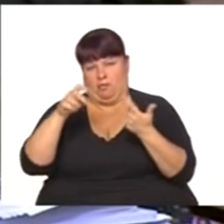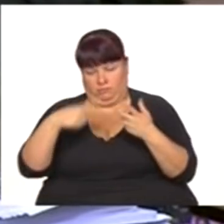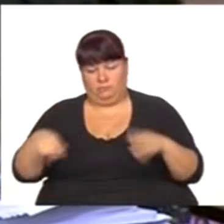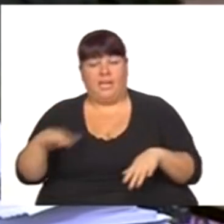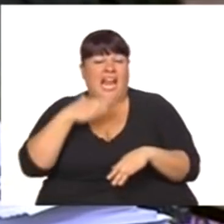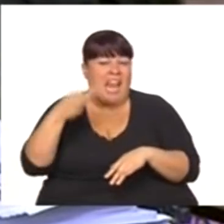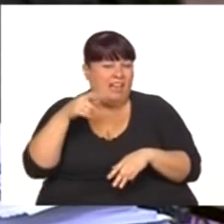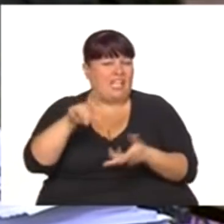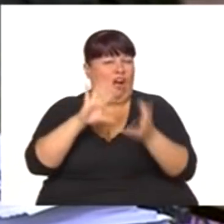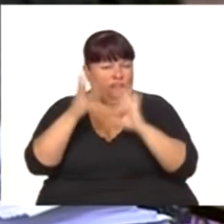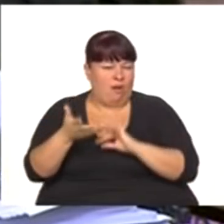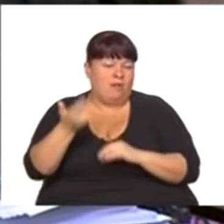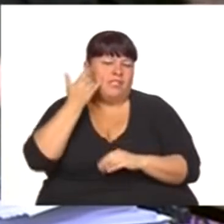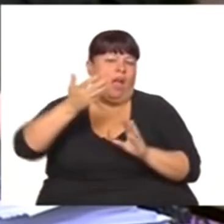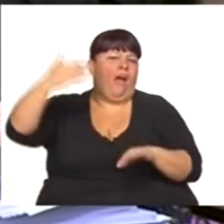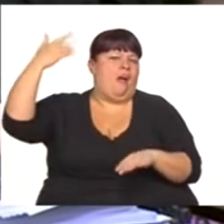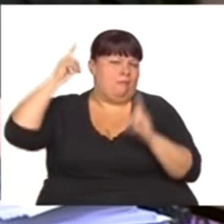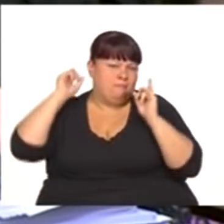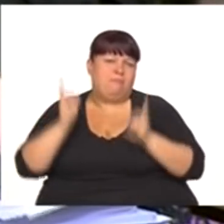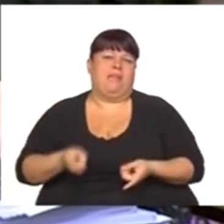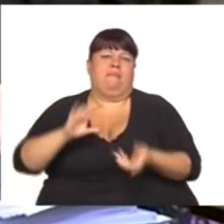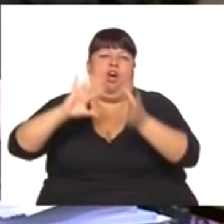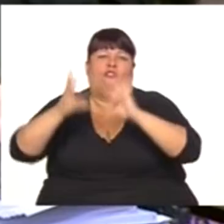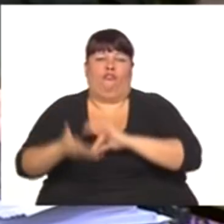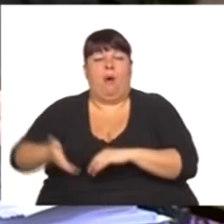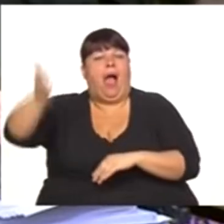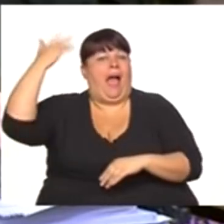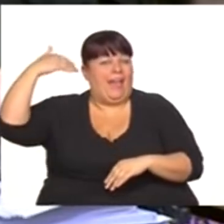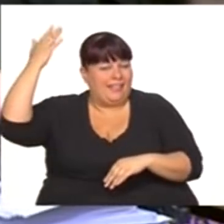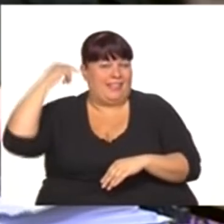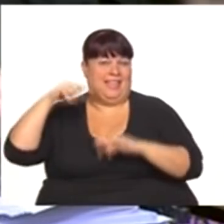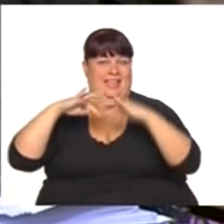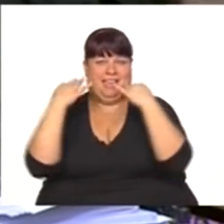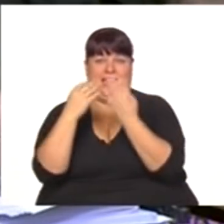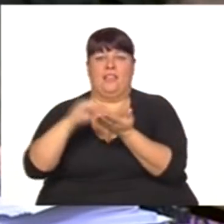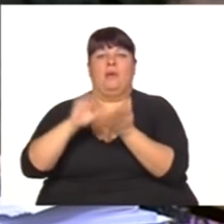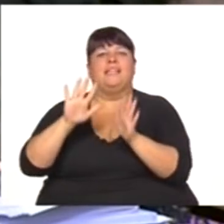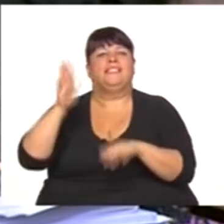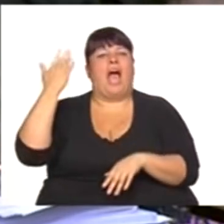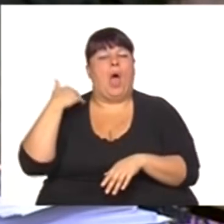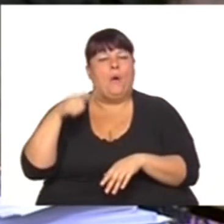La verdad que ese es un método que ya vivimos en el pasado. Es el mismo método que cuando esta Cámara estaba